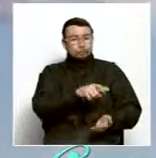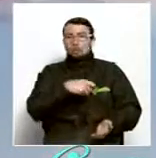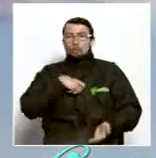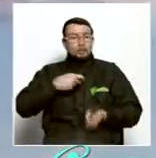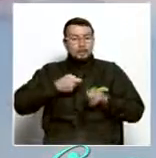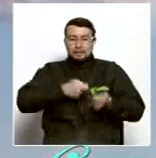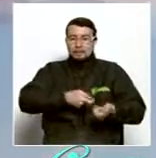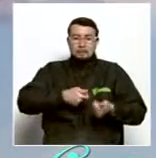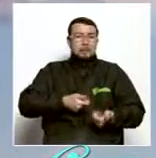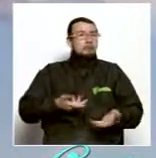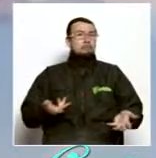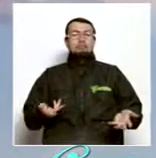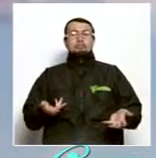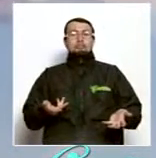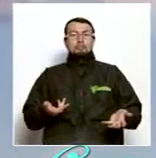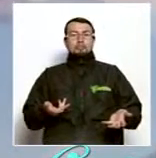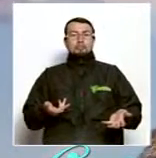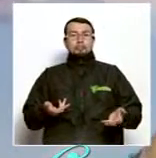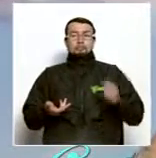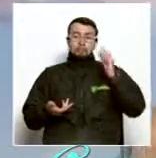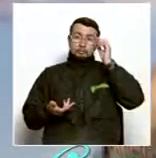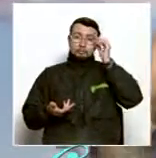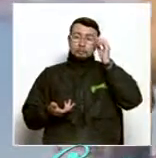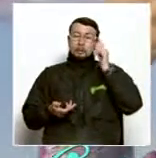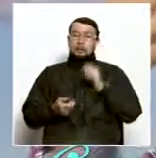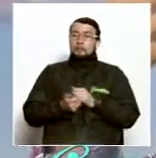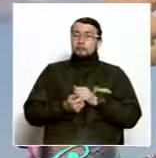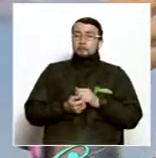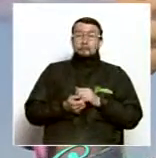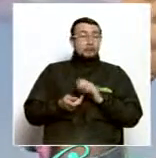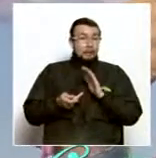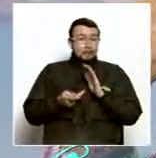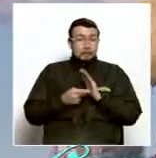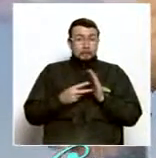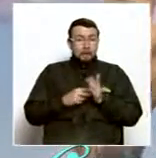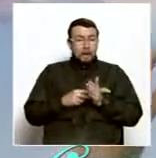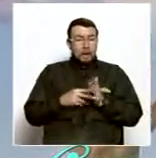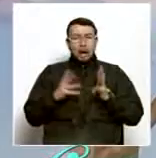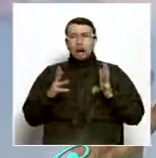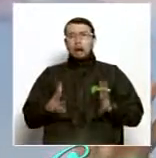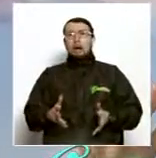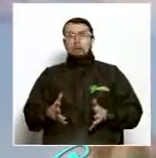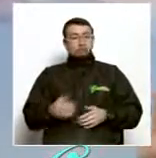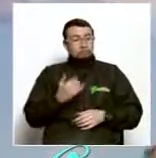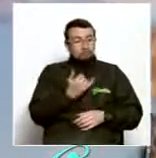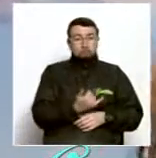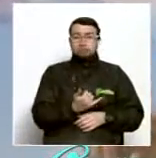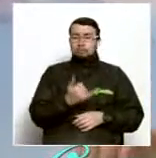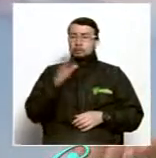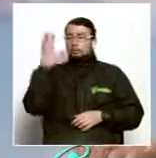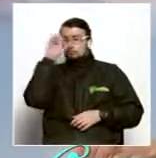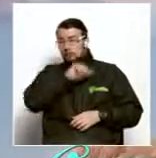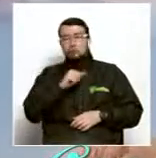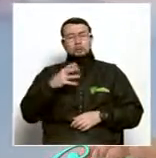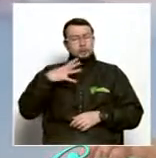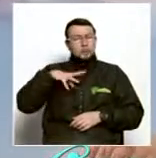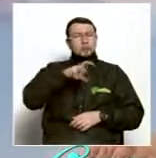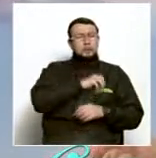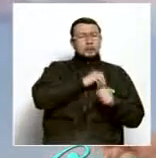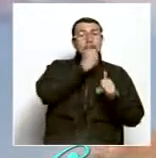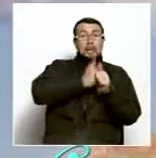semilla. Si nosotros no empezamos a hacer un replanteamiento, es decir, si no empezamos a replantar